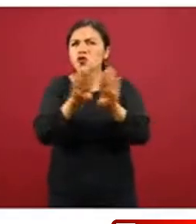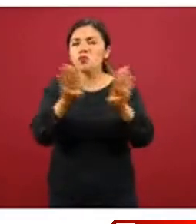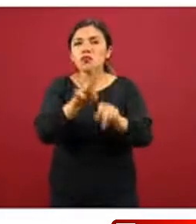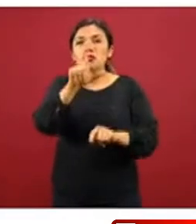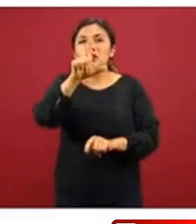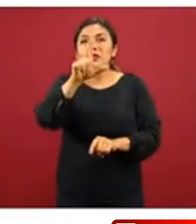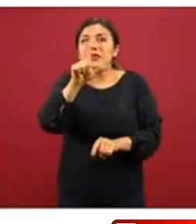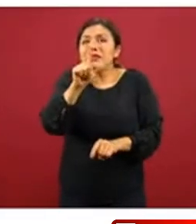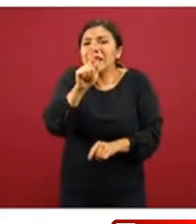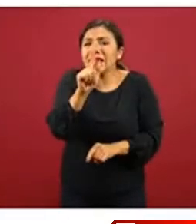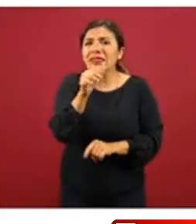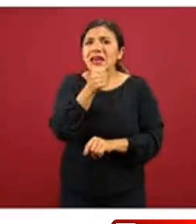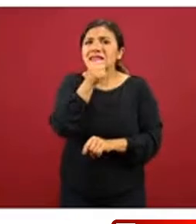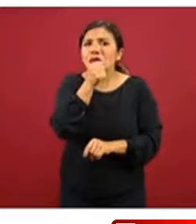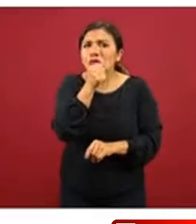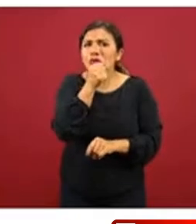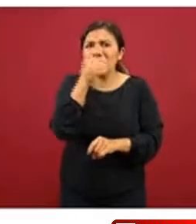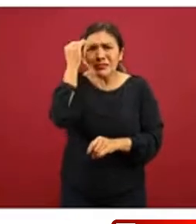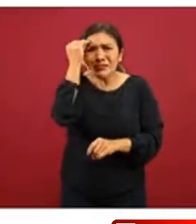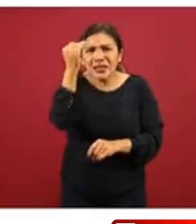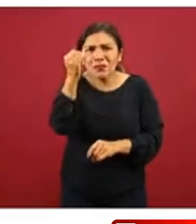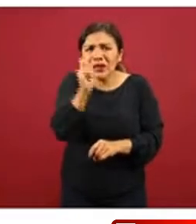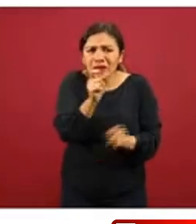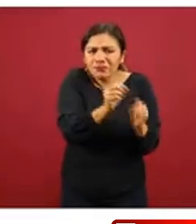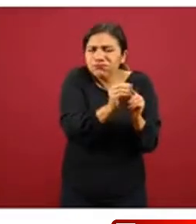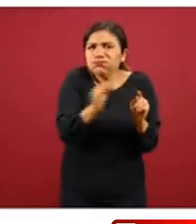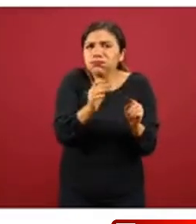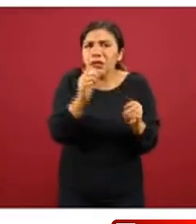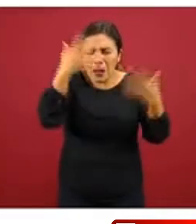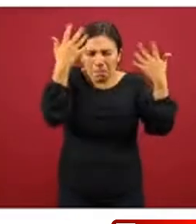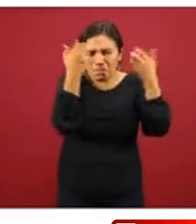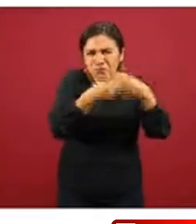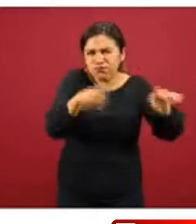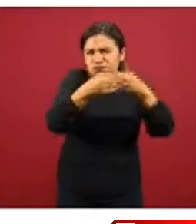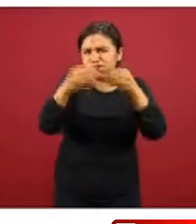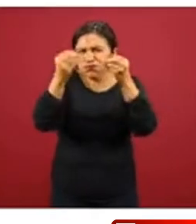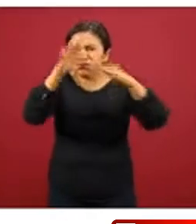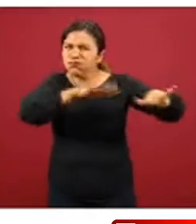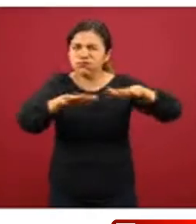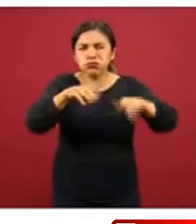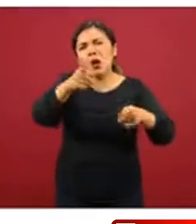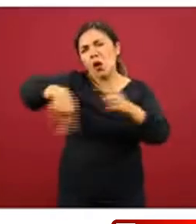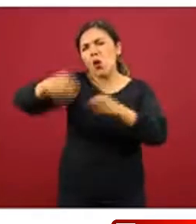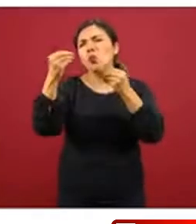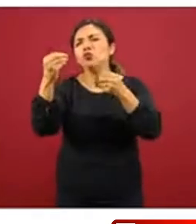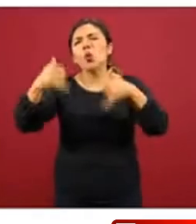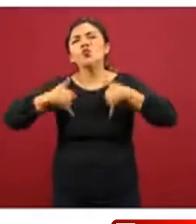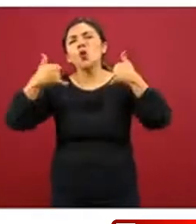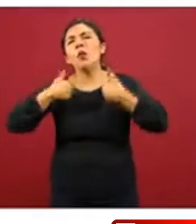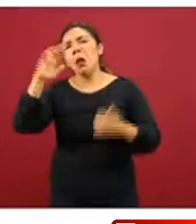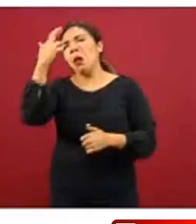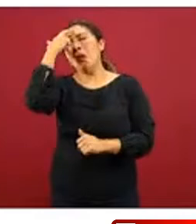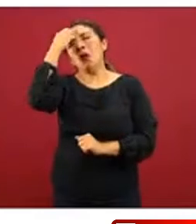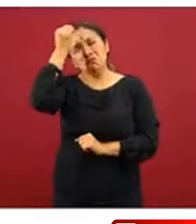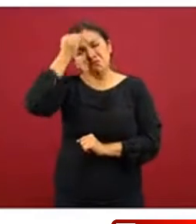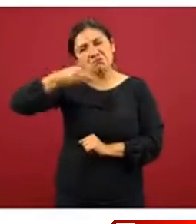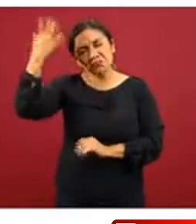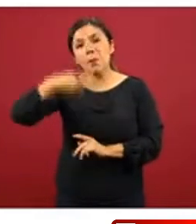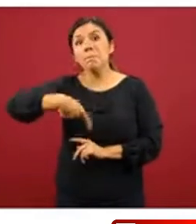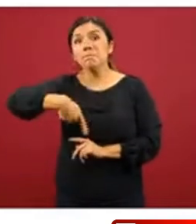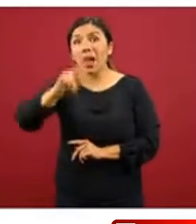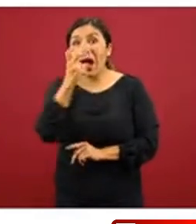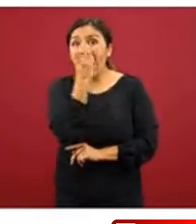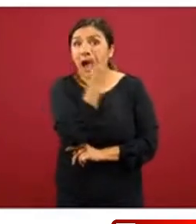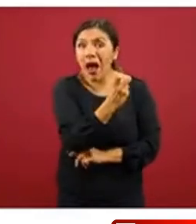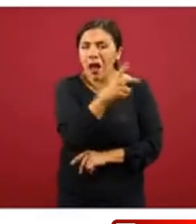70 segundos más de 5,000 camas, algunos de ustedes son muy jóvenes, a lo mejor no lo recuerdan bien, pero